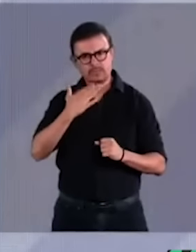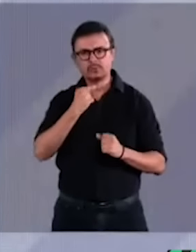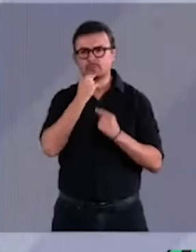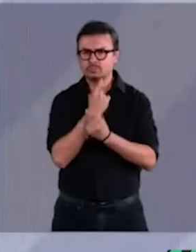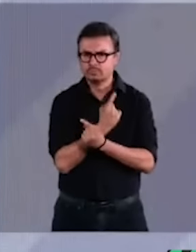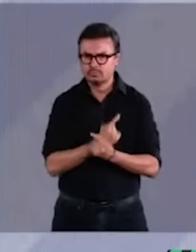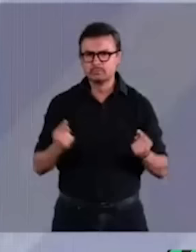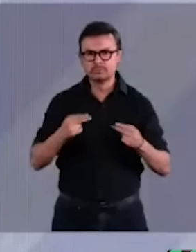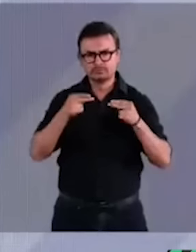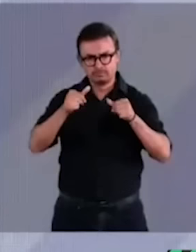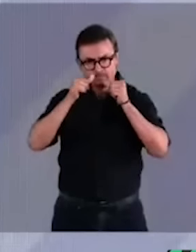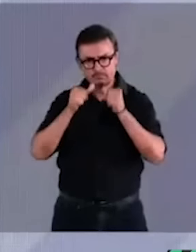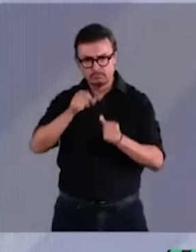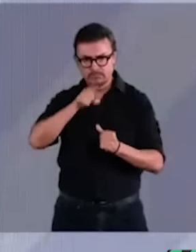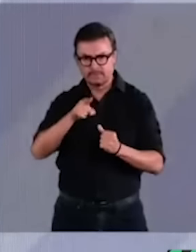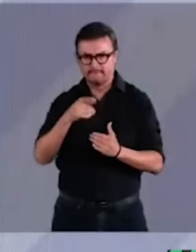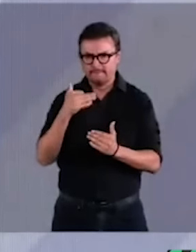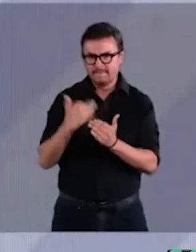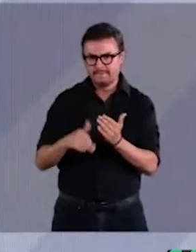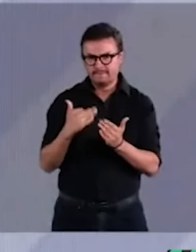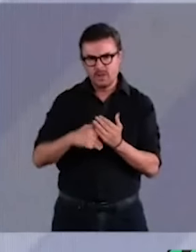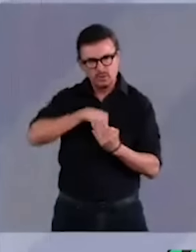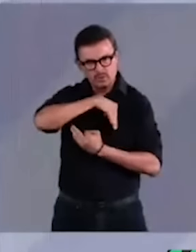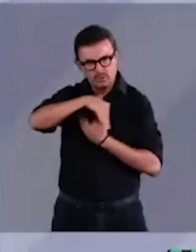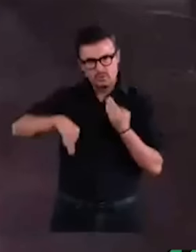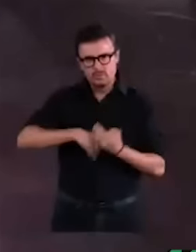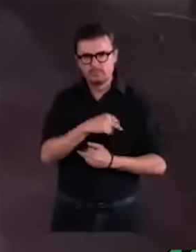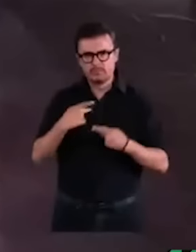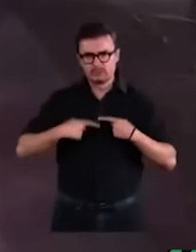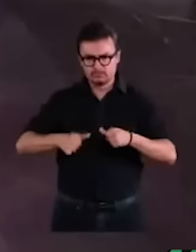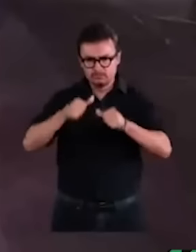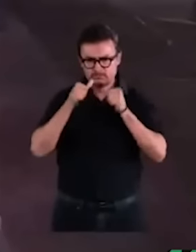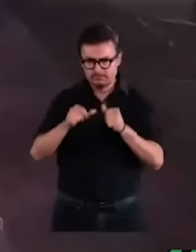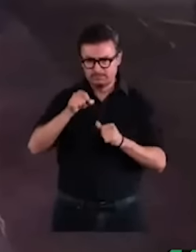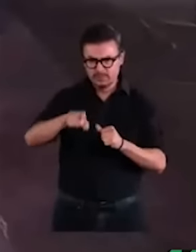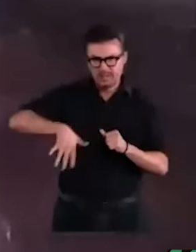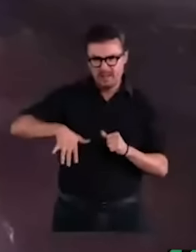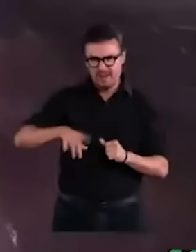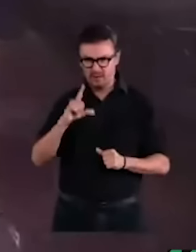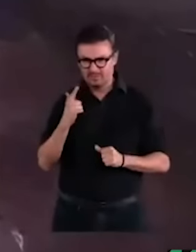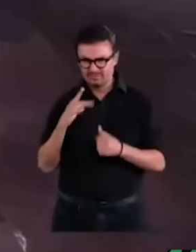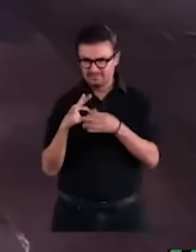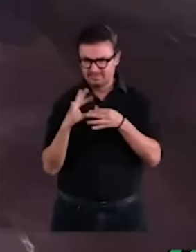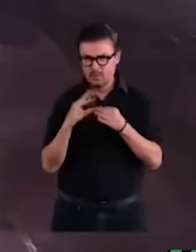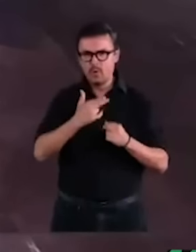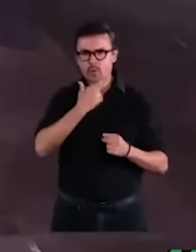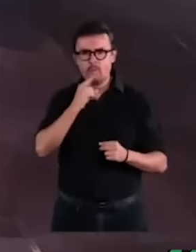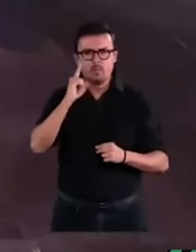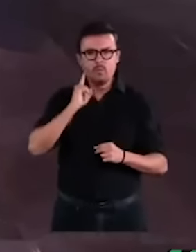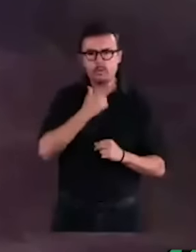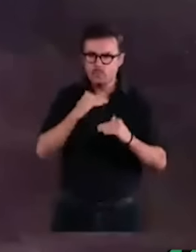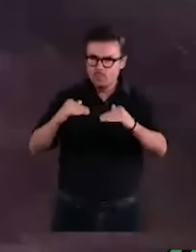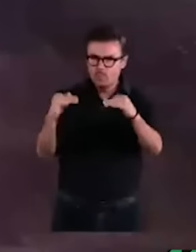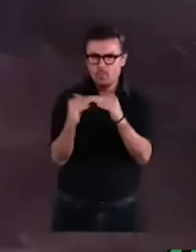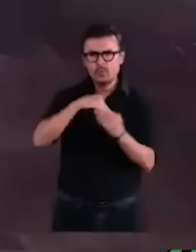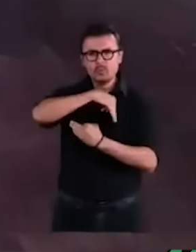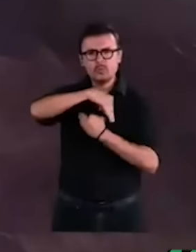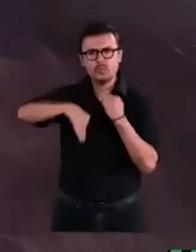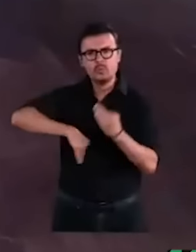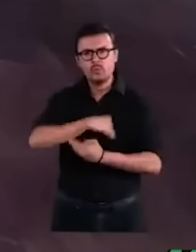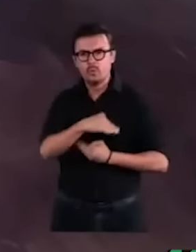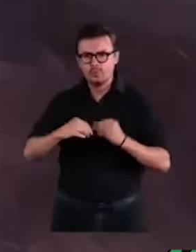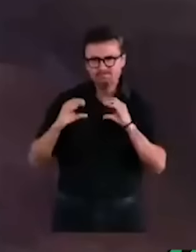una igualdad transversal, como lo mencionaba Luisa en su exposición, una igualdad entre hombres y mujeres con un nuevo sistema de cuidados